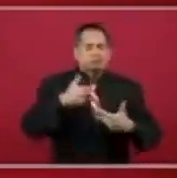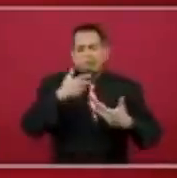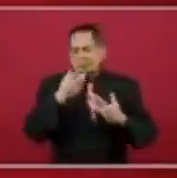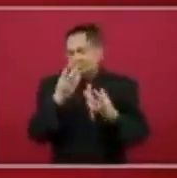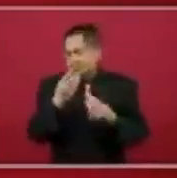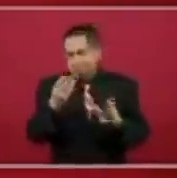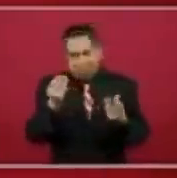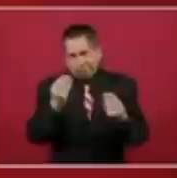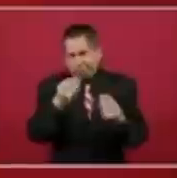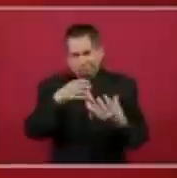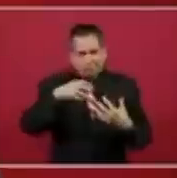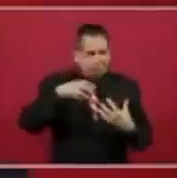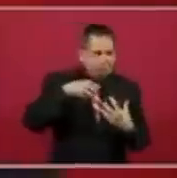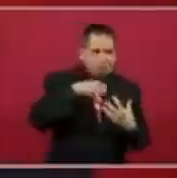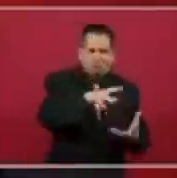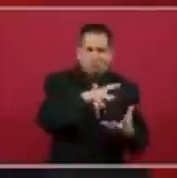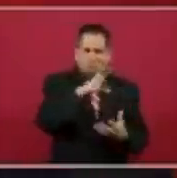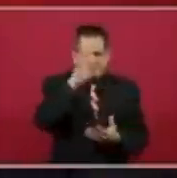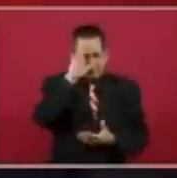cantidades